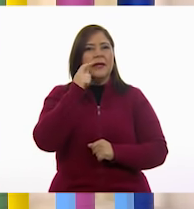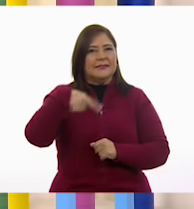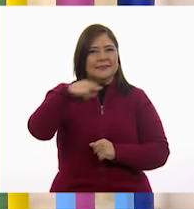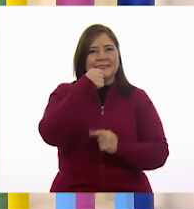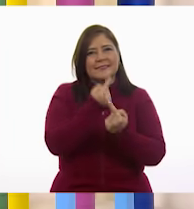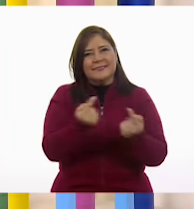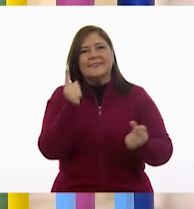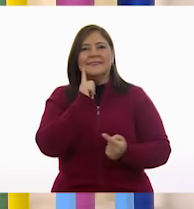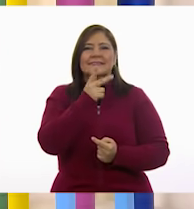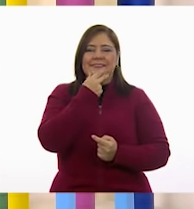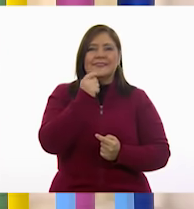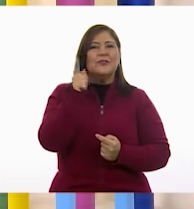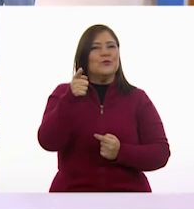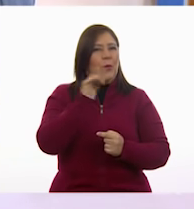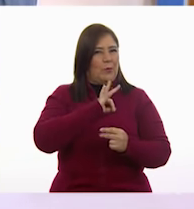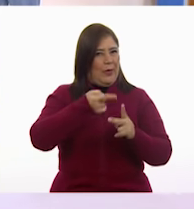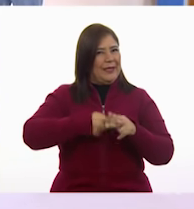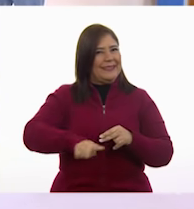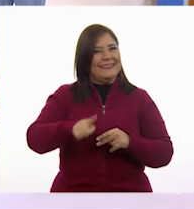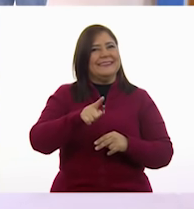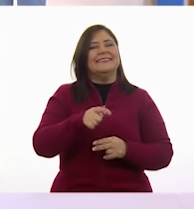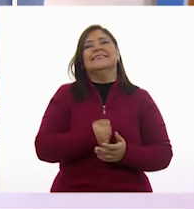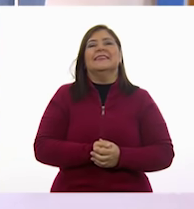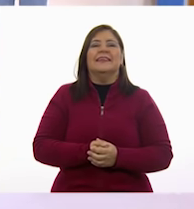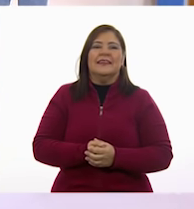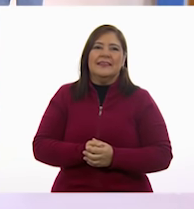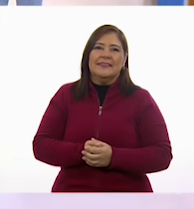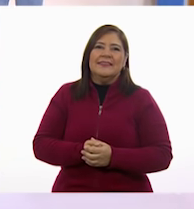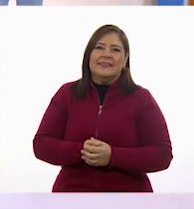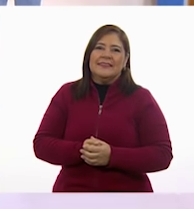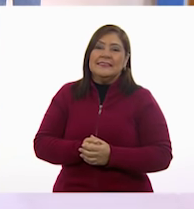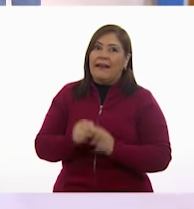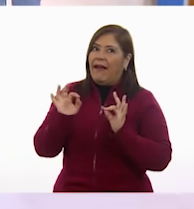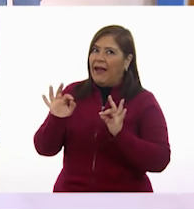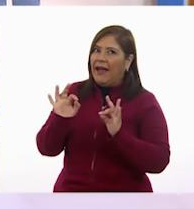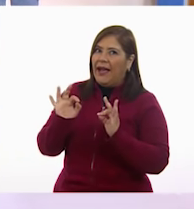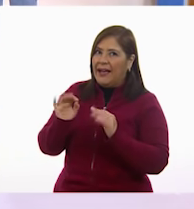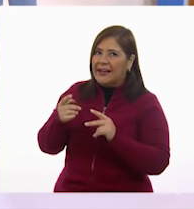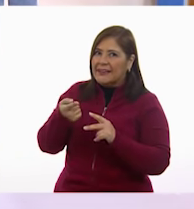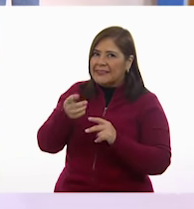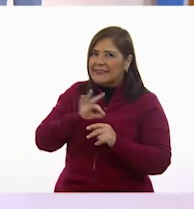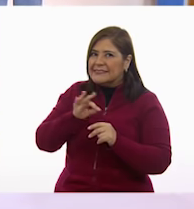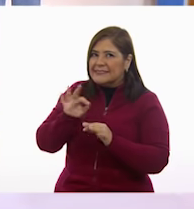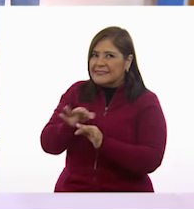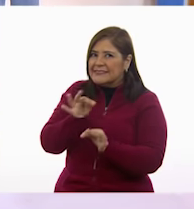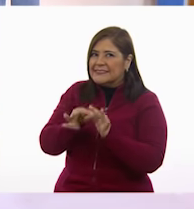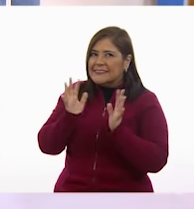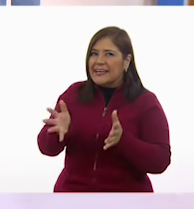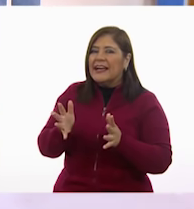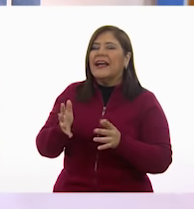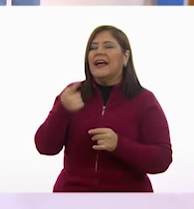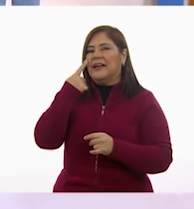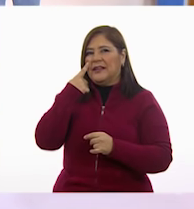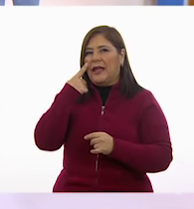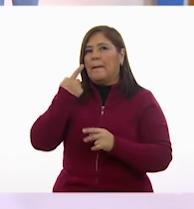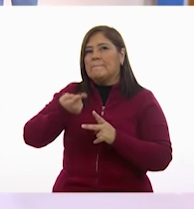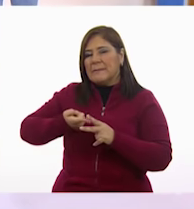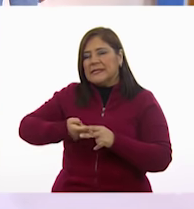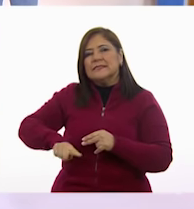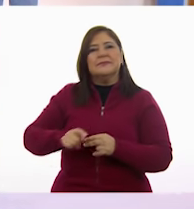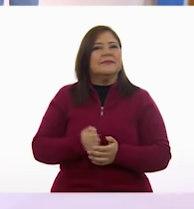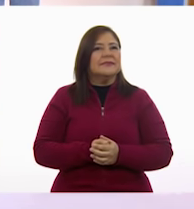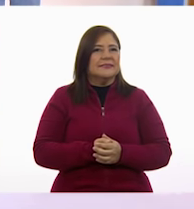¿Tú nos das el tono? Sí. Ok. A ver, empezamos. ¿Están listas? ¿Están listos? Vamos. Qué difícil. Y empezamos.